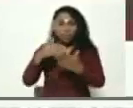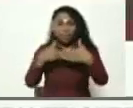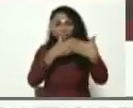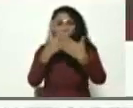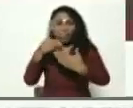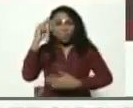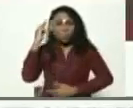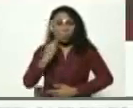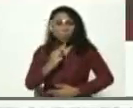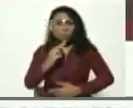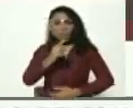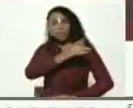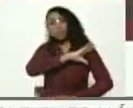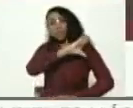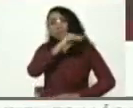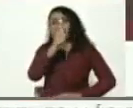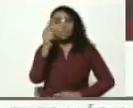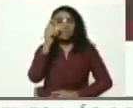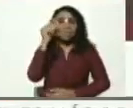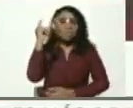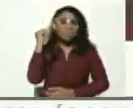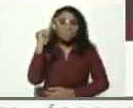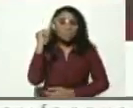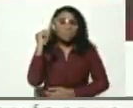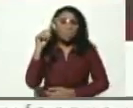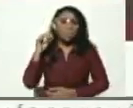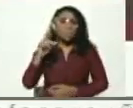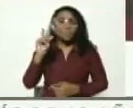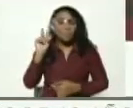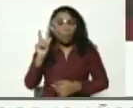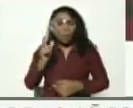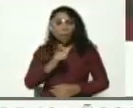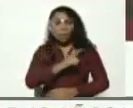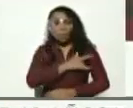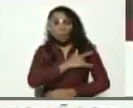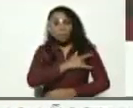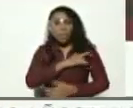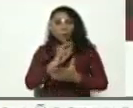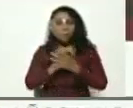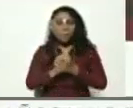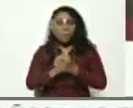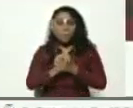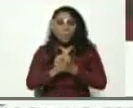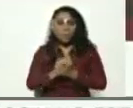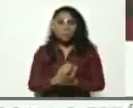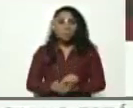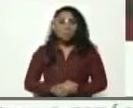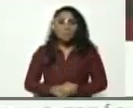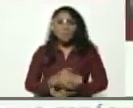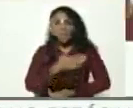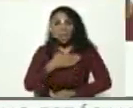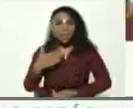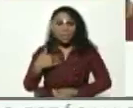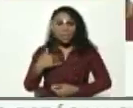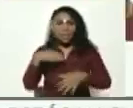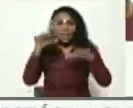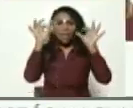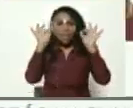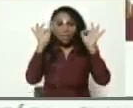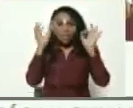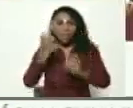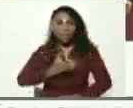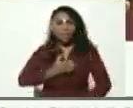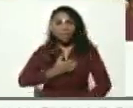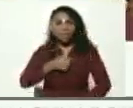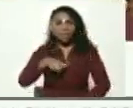nuestras rectoras Divisay Lucena y Sandra Olita, a mi amiga querida Erika Farías, alcaldesa